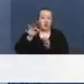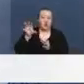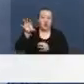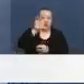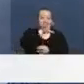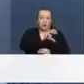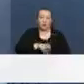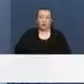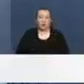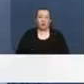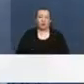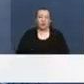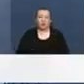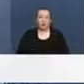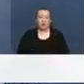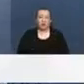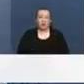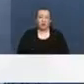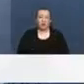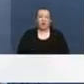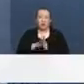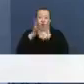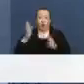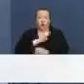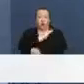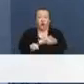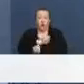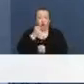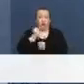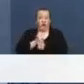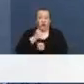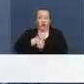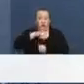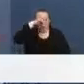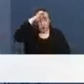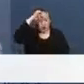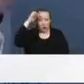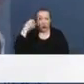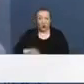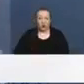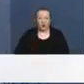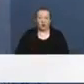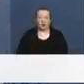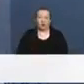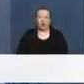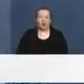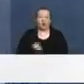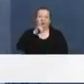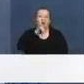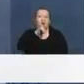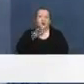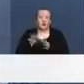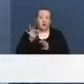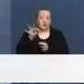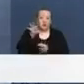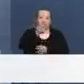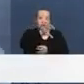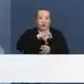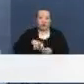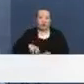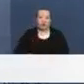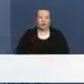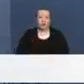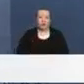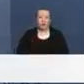en bruselas con tanto esfuerzo que ganaba en su dólar con éticos de nueva york new jersey y lo mandaban a la